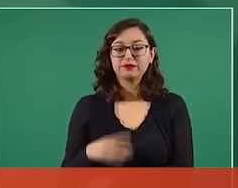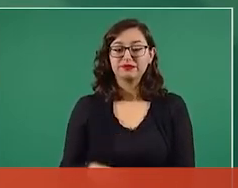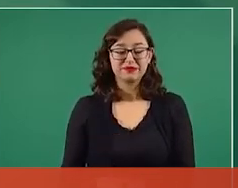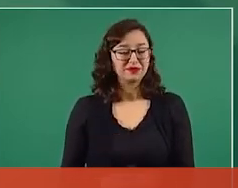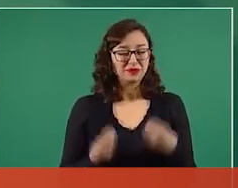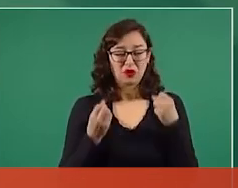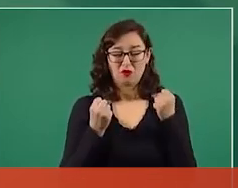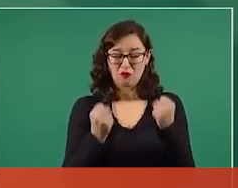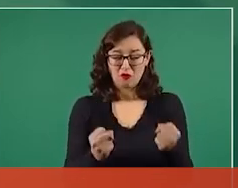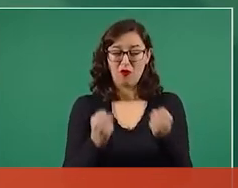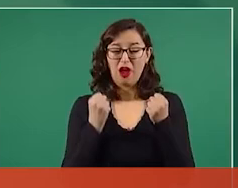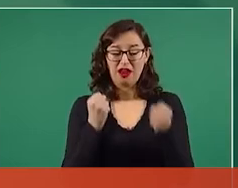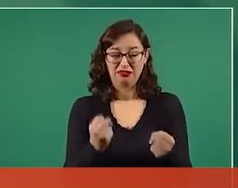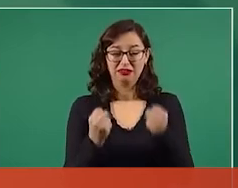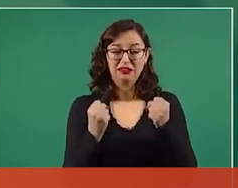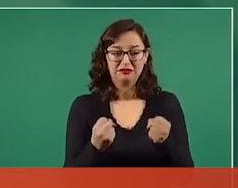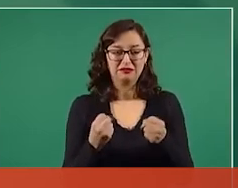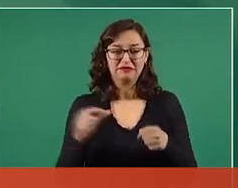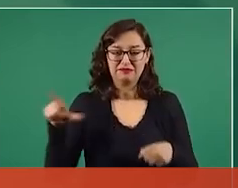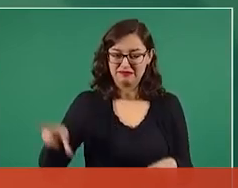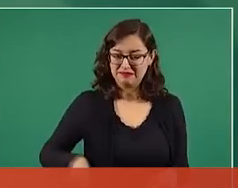represión,